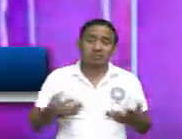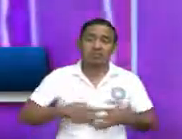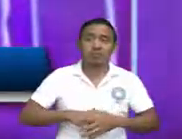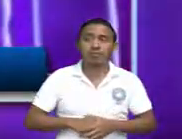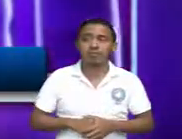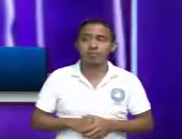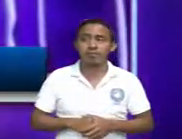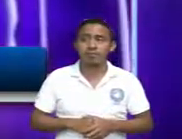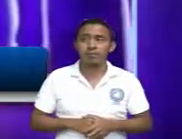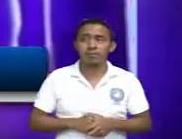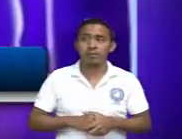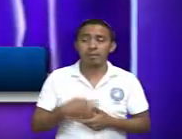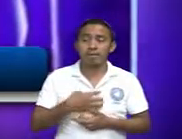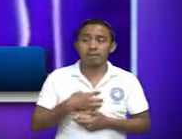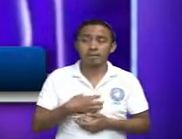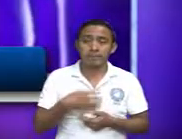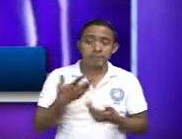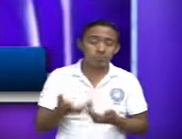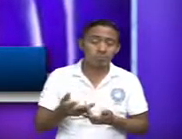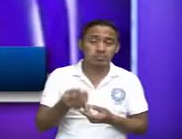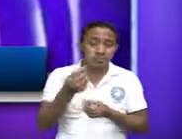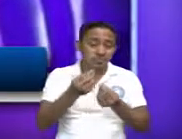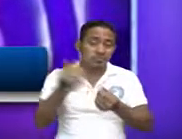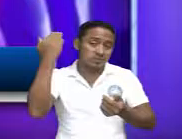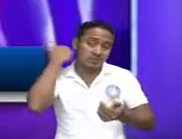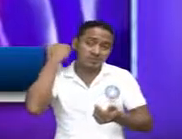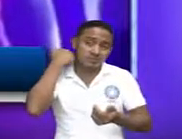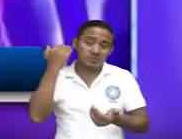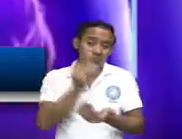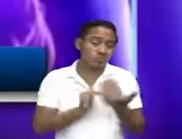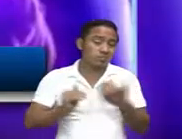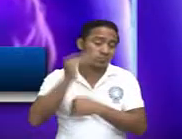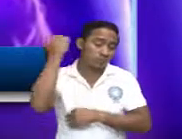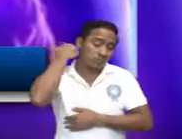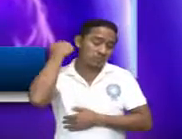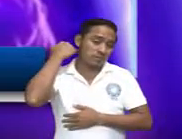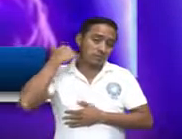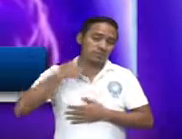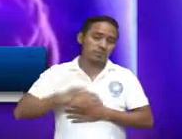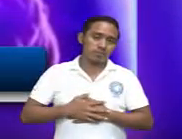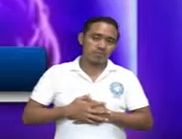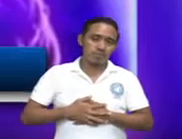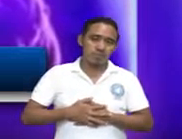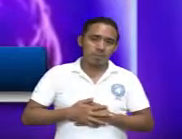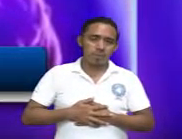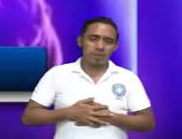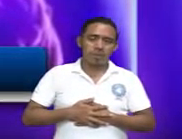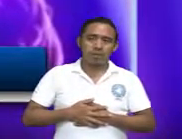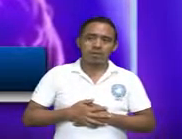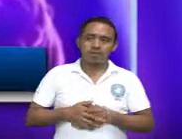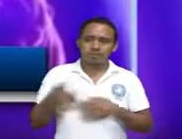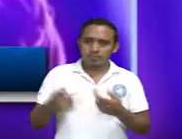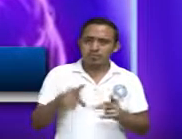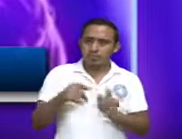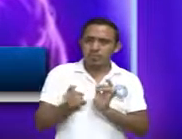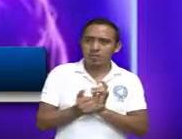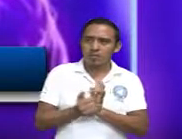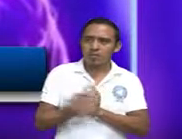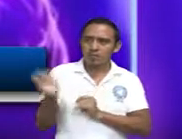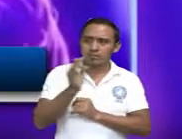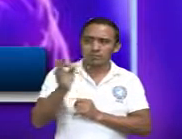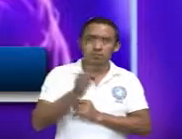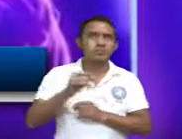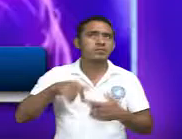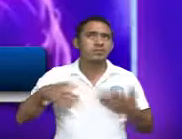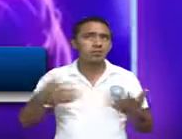es costo efectivo, no es. Ya, es un poquito más caro. Sí. Ya. No es viable. Pero es una forma también del diagnóstico.